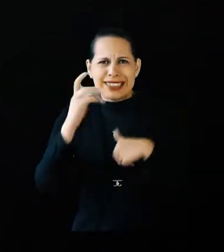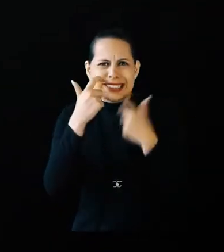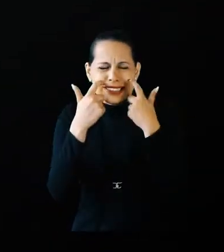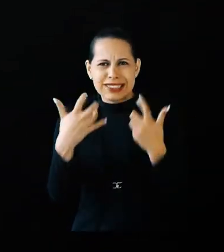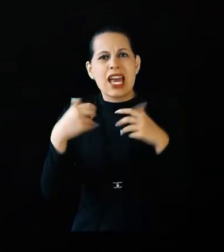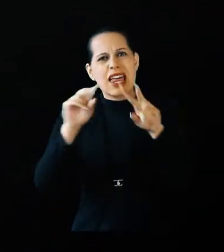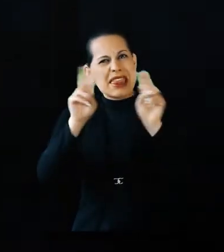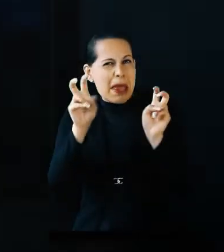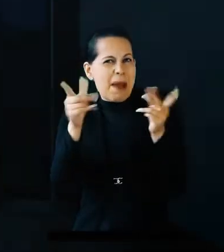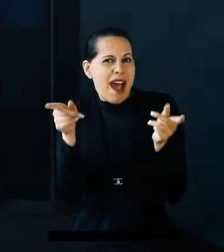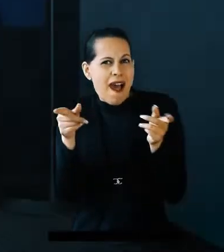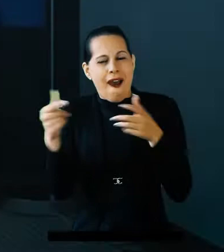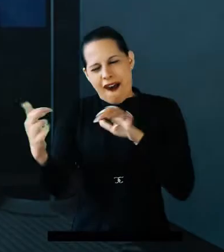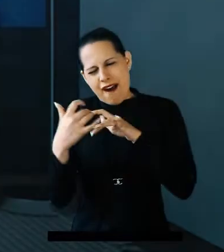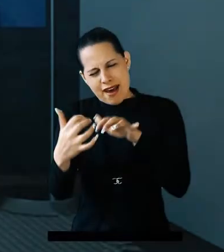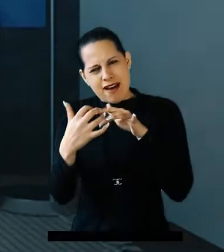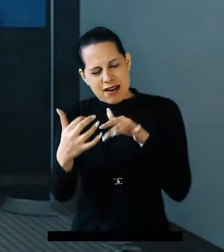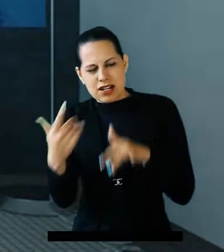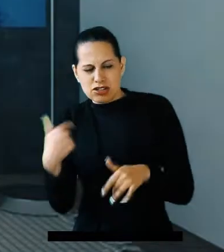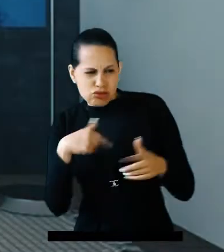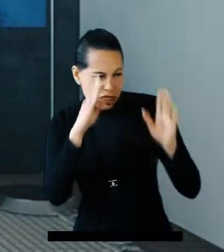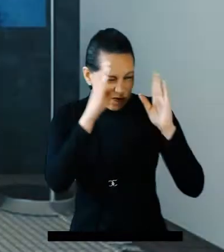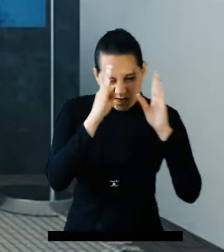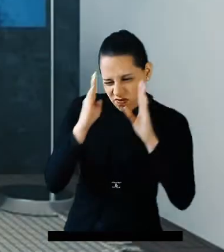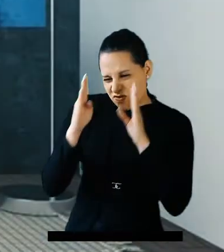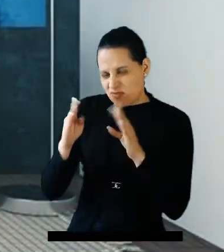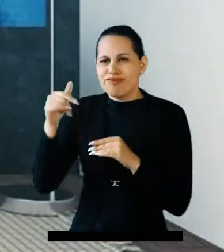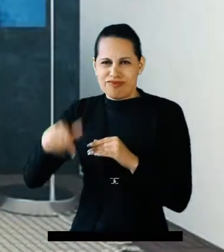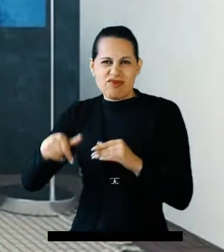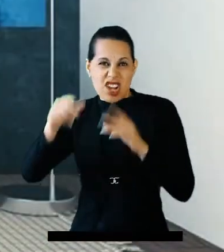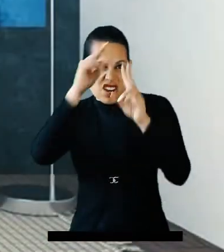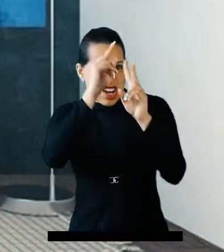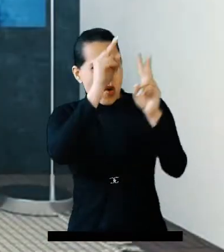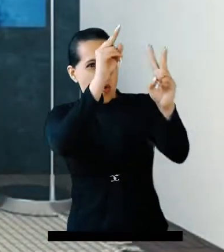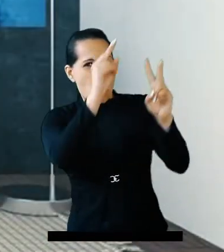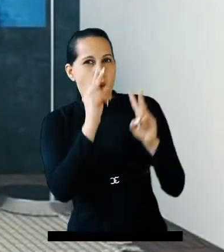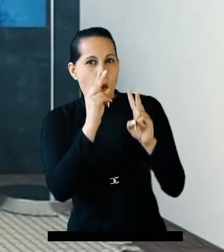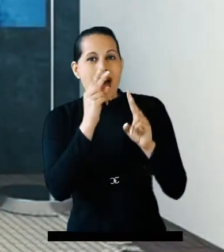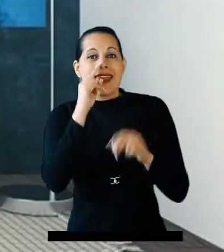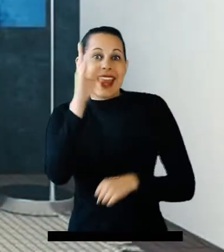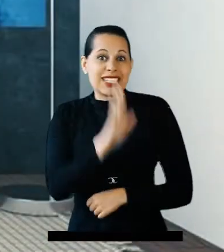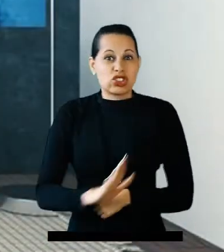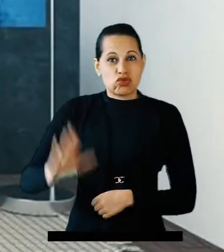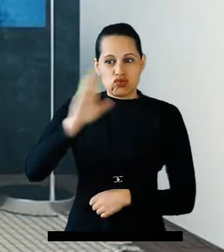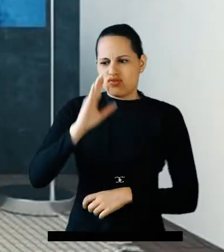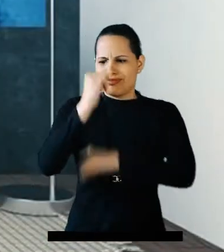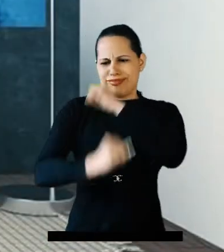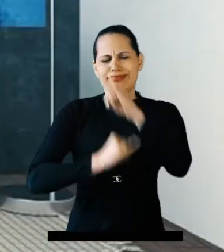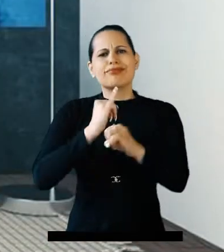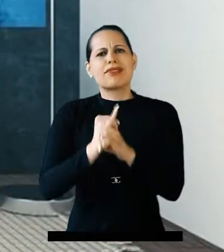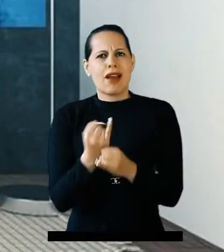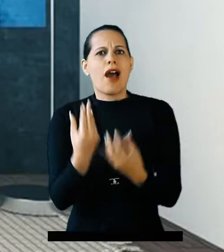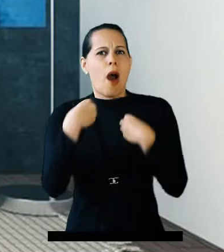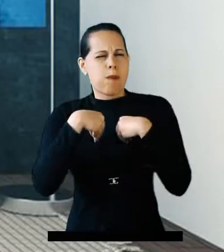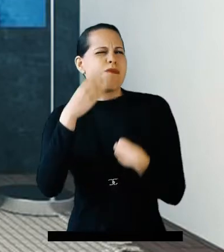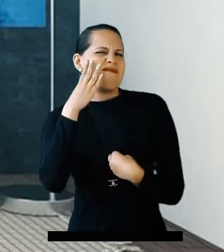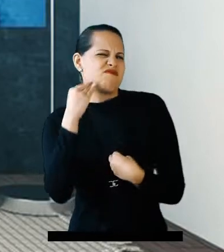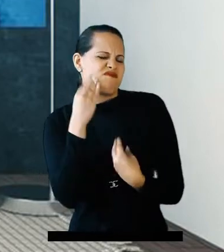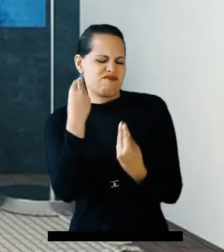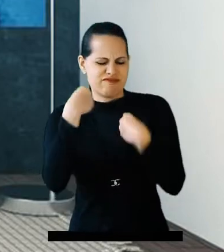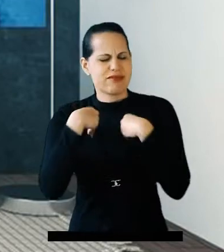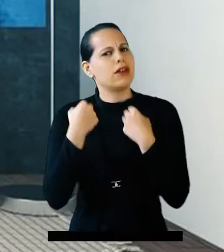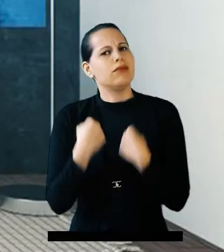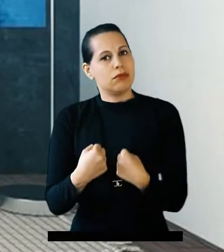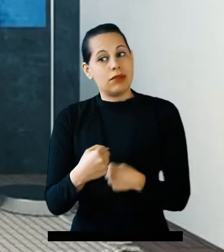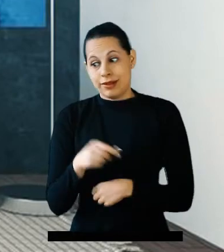ser un servicio tan fuerte en la parte de trauma de guerra y por eso tenemos reconocimiento pues, nacional e internacional, porque la